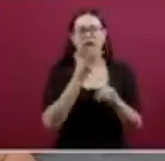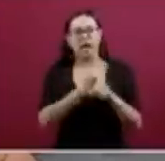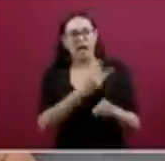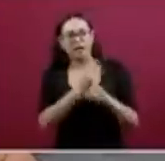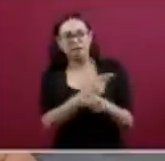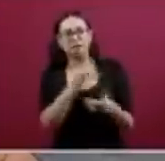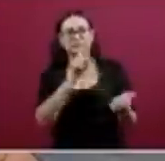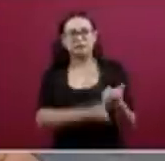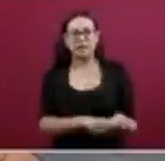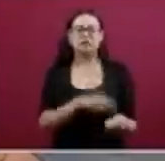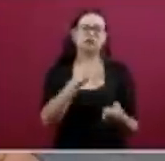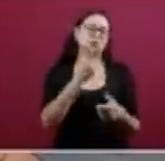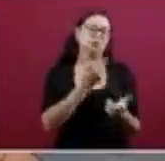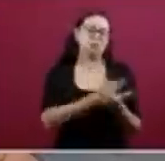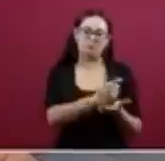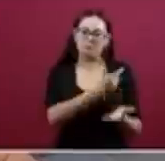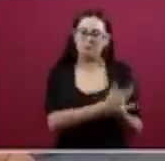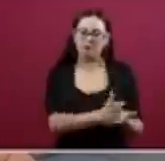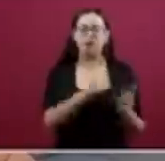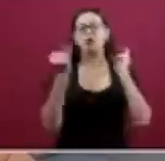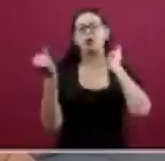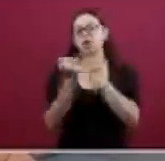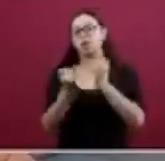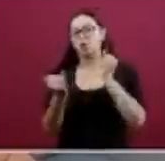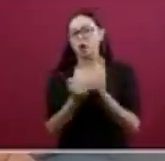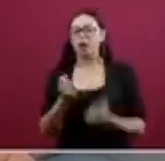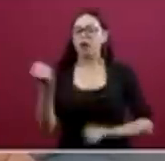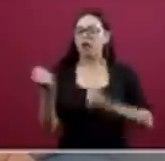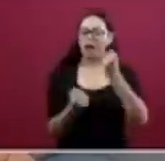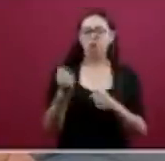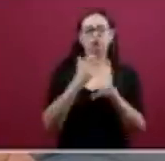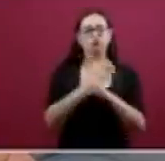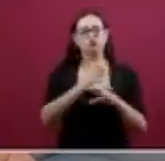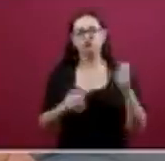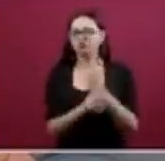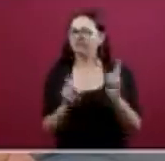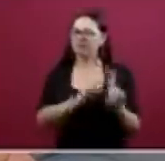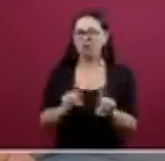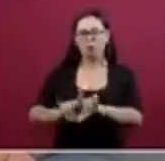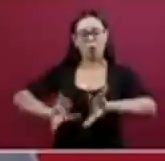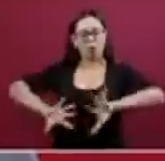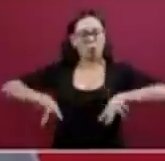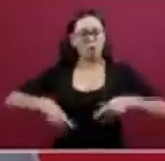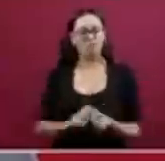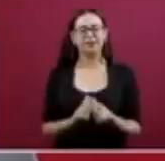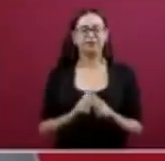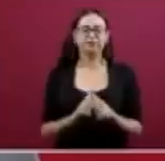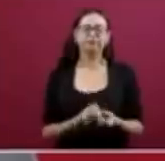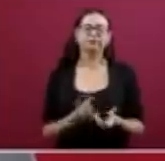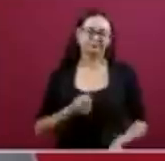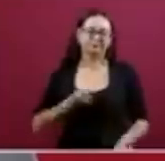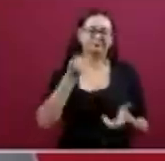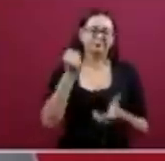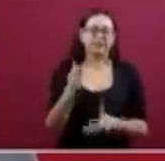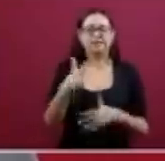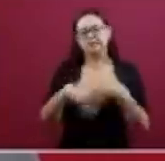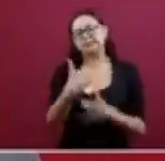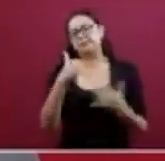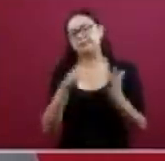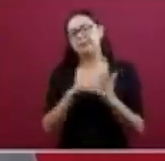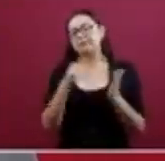de las instalaciones, vehículos, toda la operación. Y vamos a ir